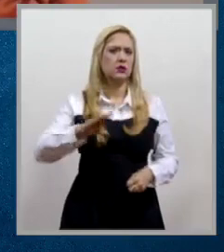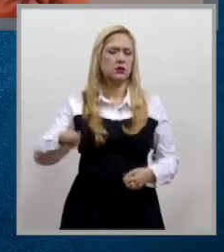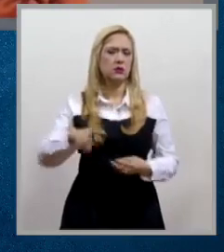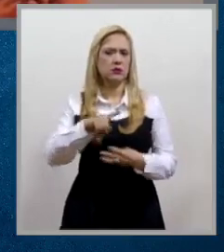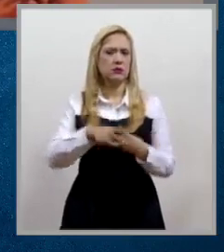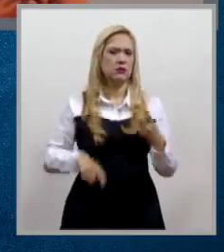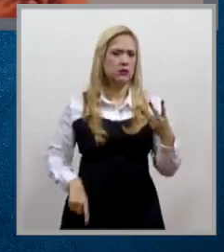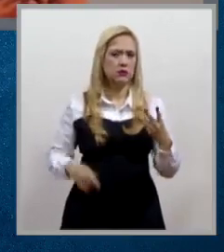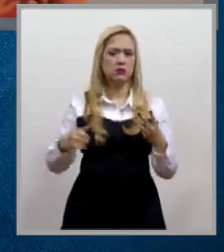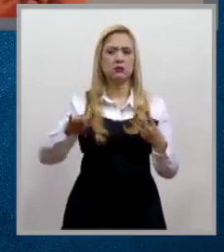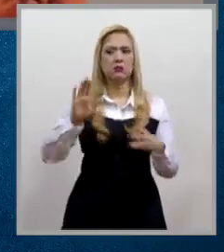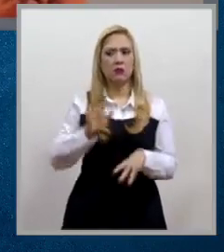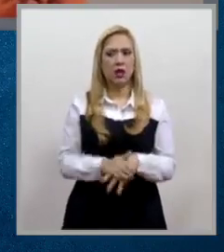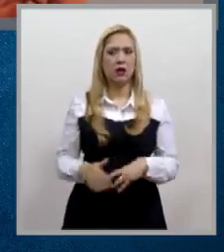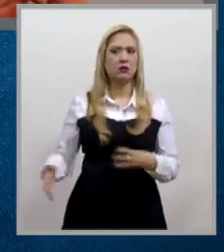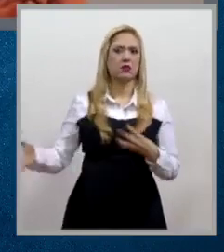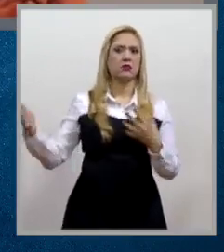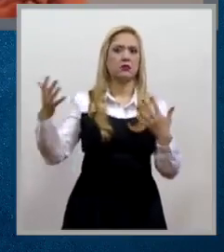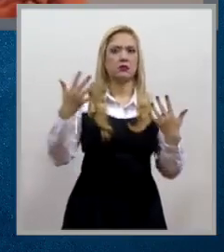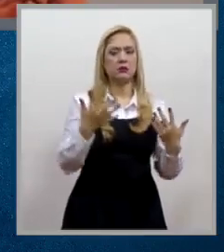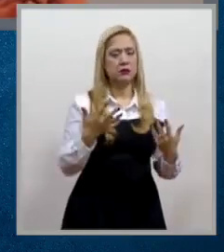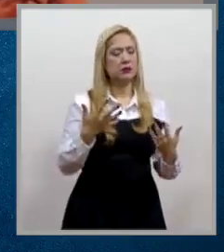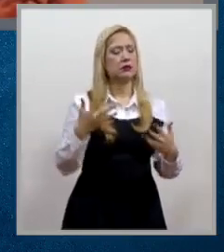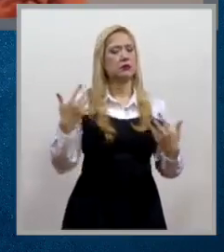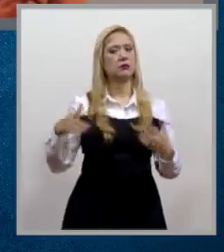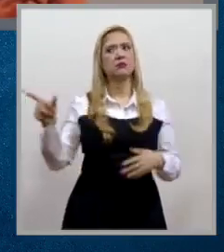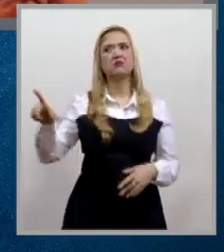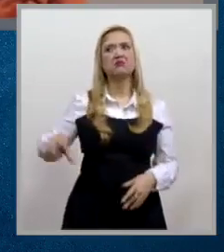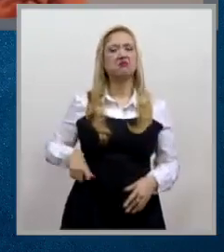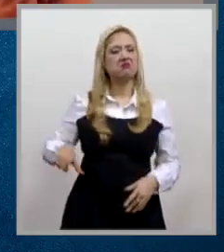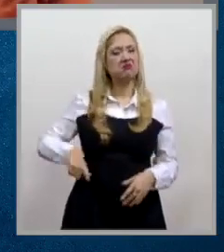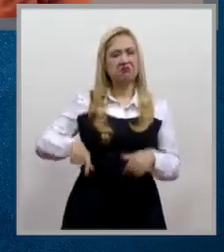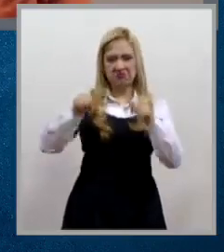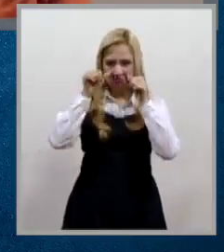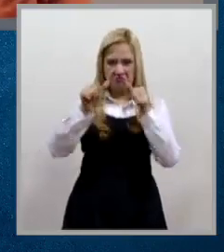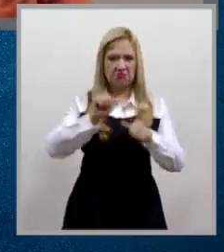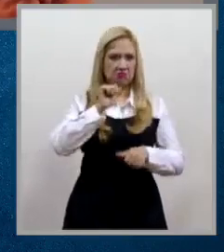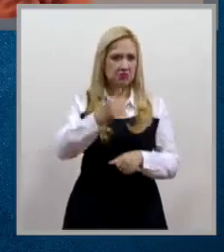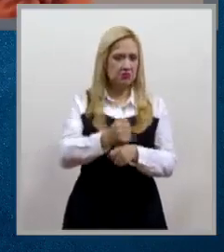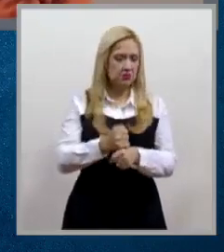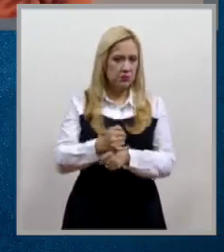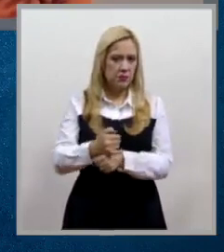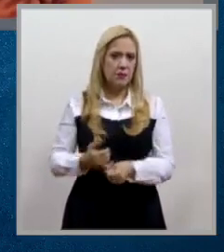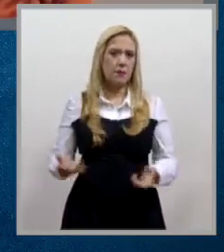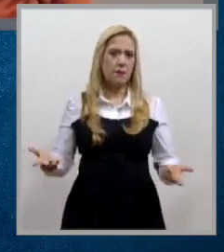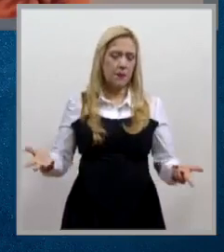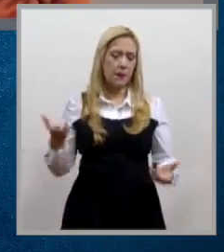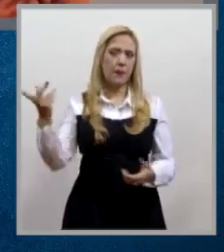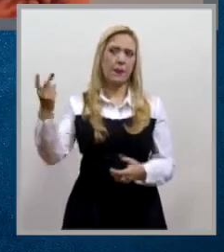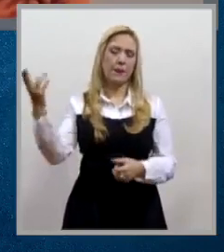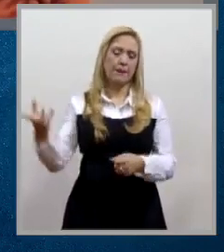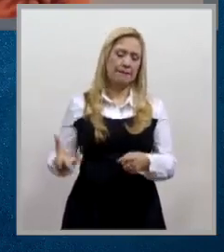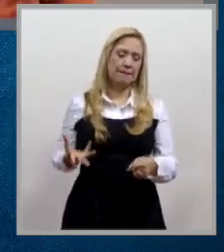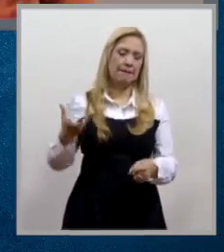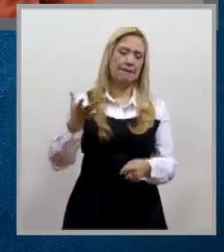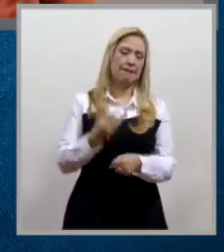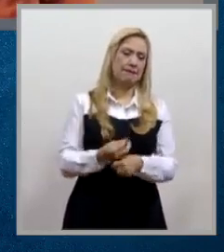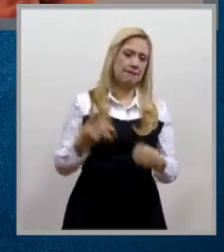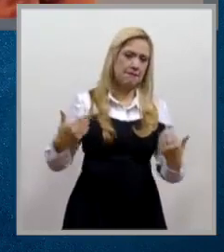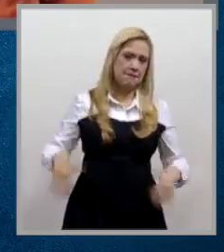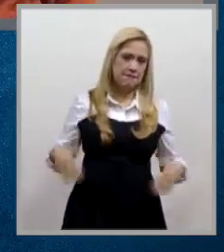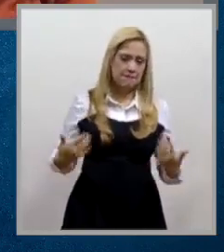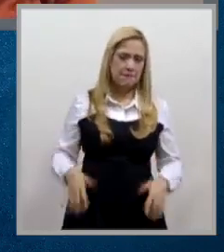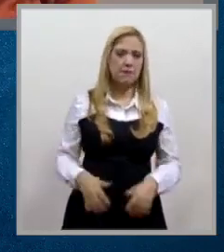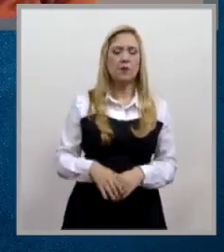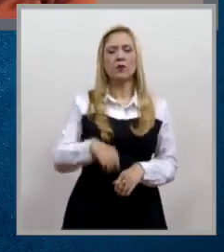Estado incumple también en el caso de las reparaciones integrales y por el otro lado se dan, digamos, reparaciones integrales,